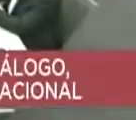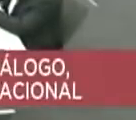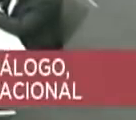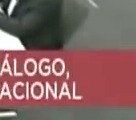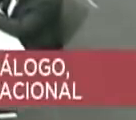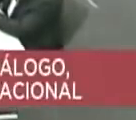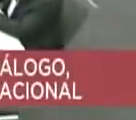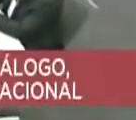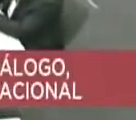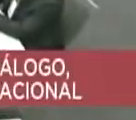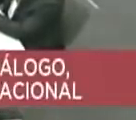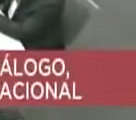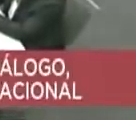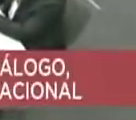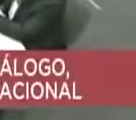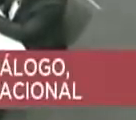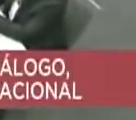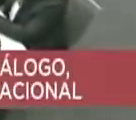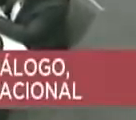señores diputados